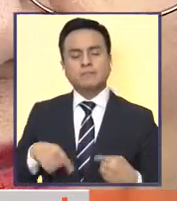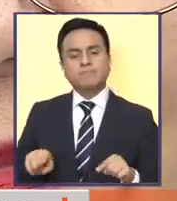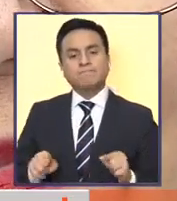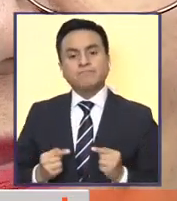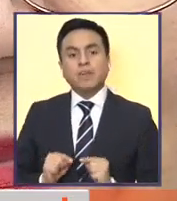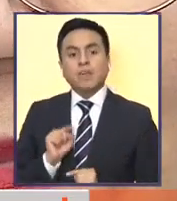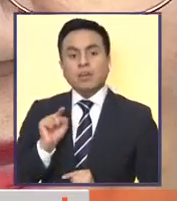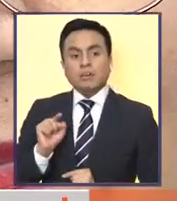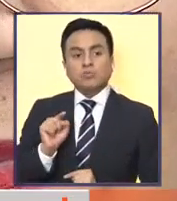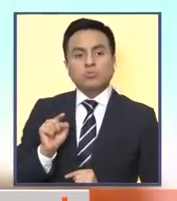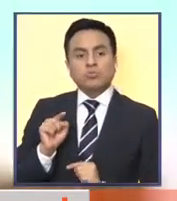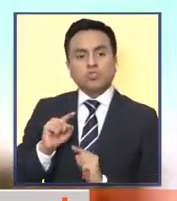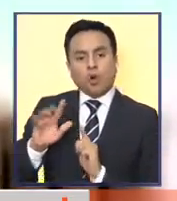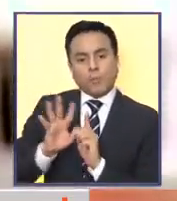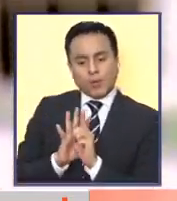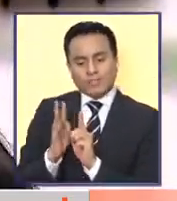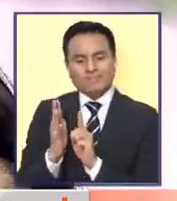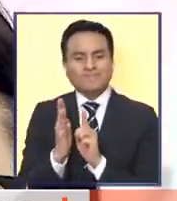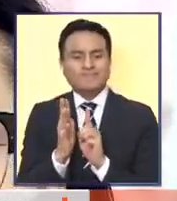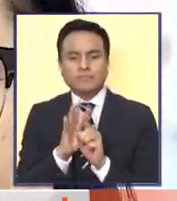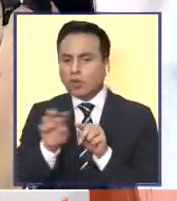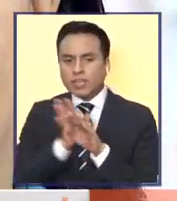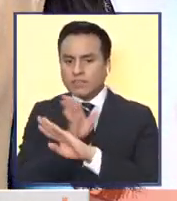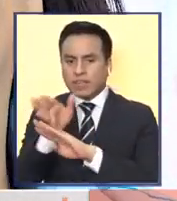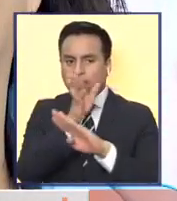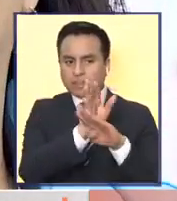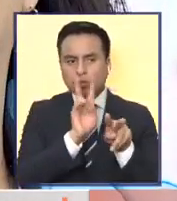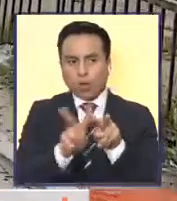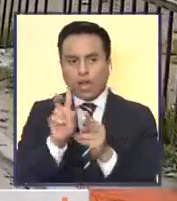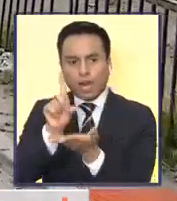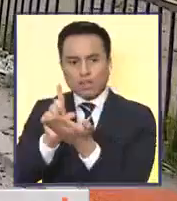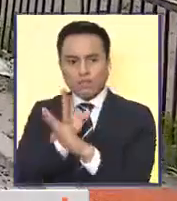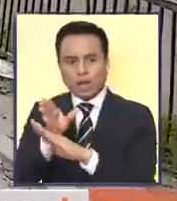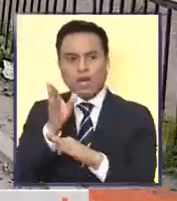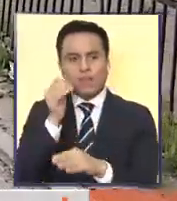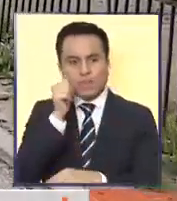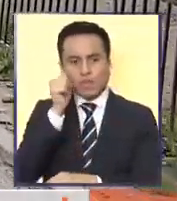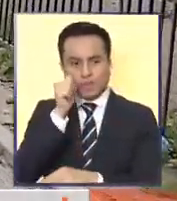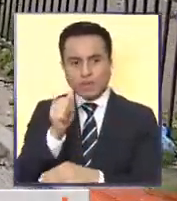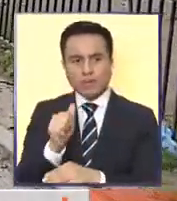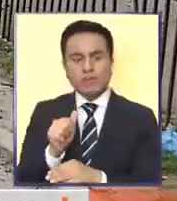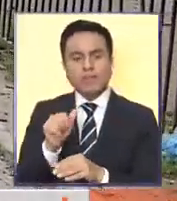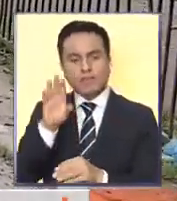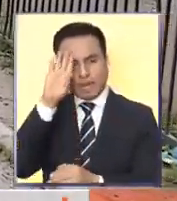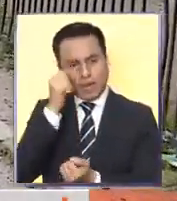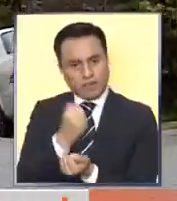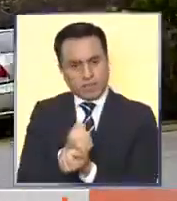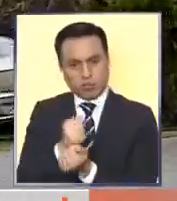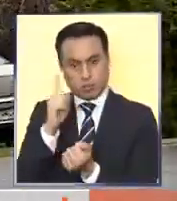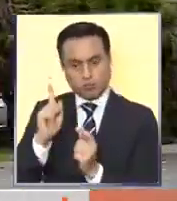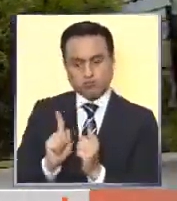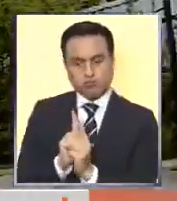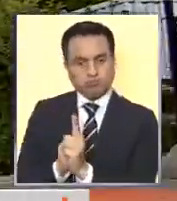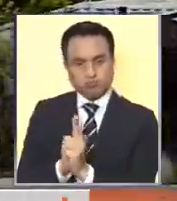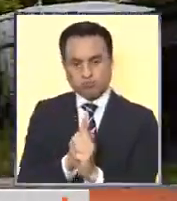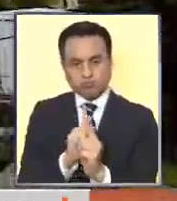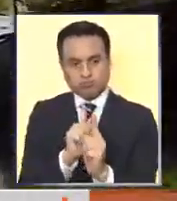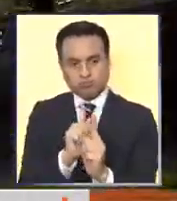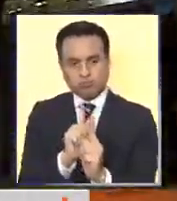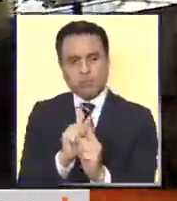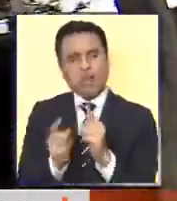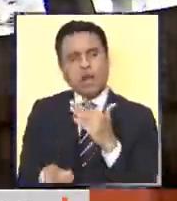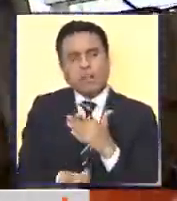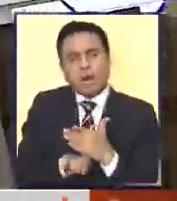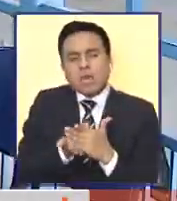Son su sombra. A todas las actividades y lugares que asiste en el día a día, un efectivo de carabineros sigue sus pasos, desde la